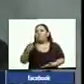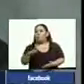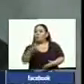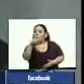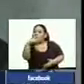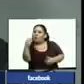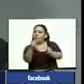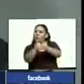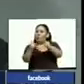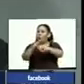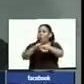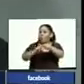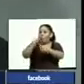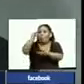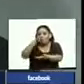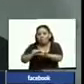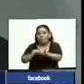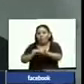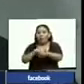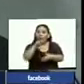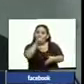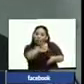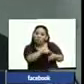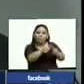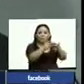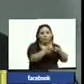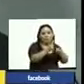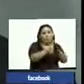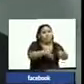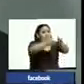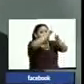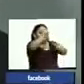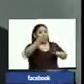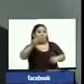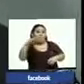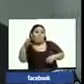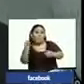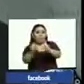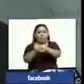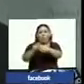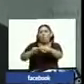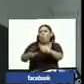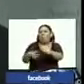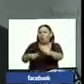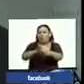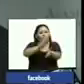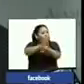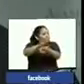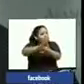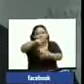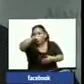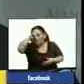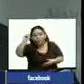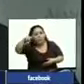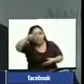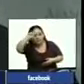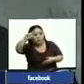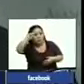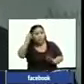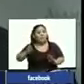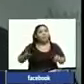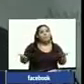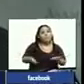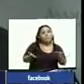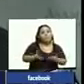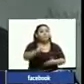menos cuando ellos están solicitando otros 20 millones más para poder salir adelante con todas las obligaciones que